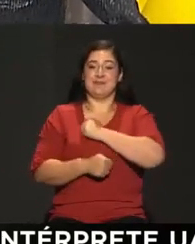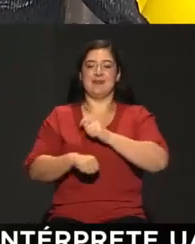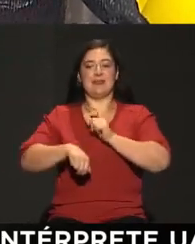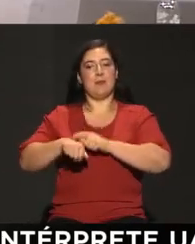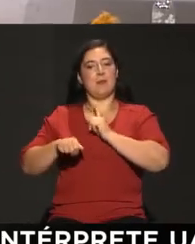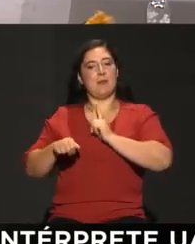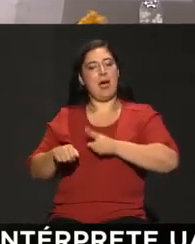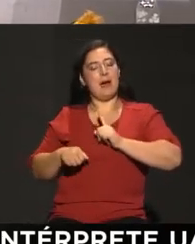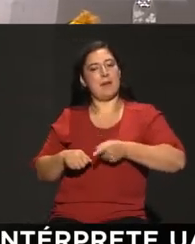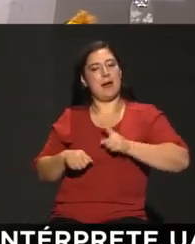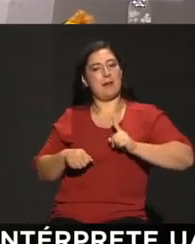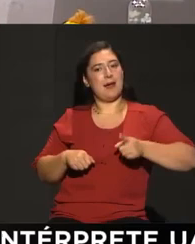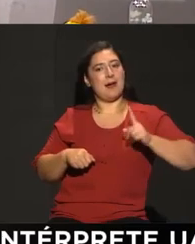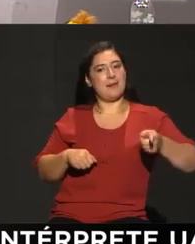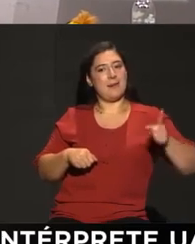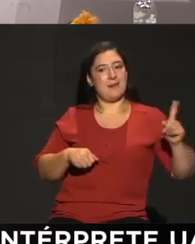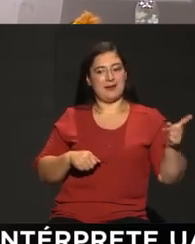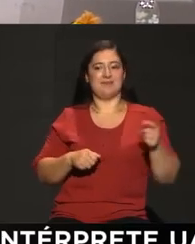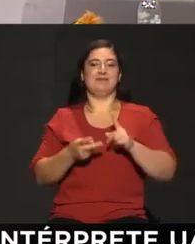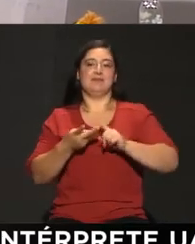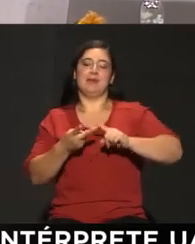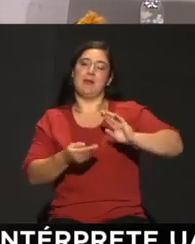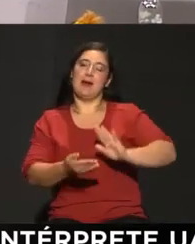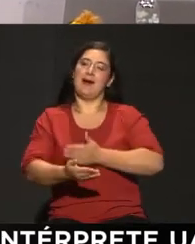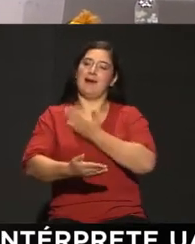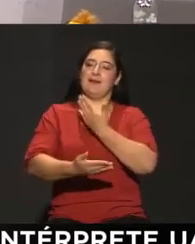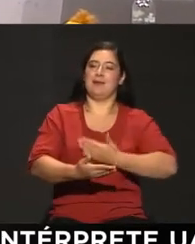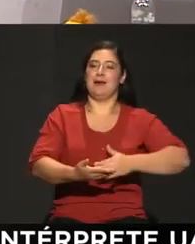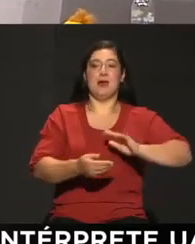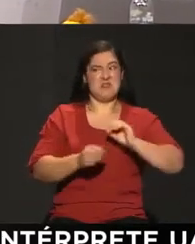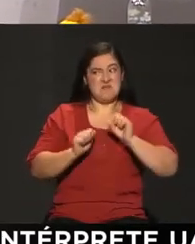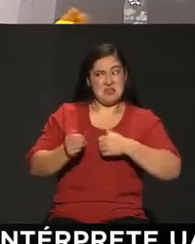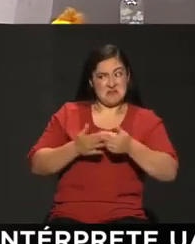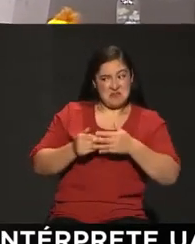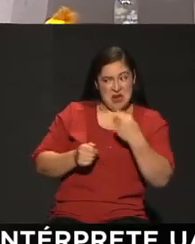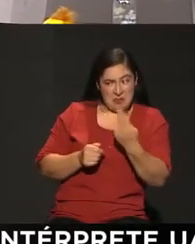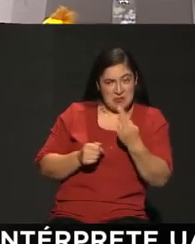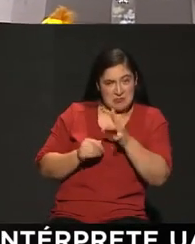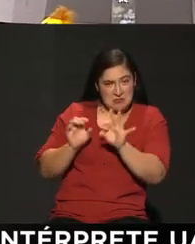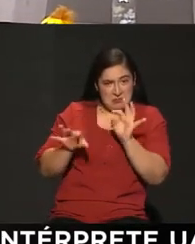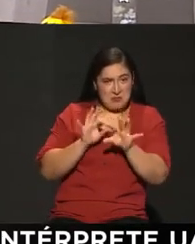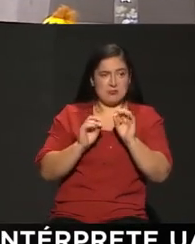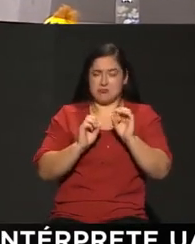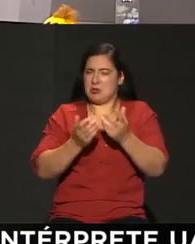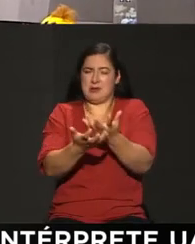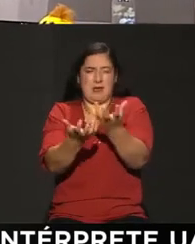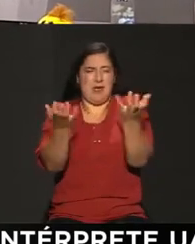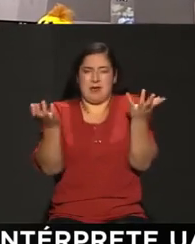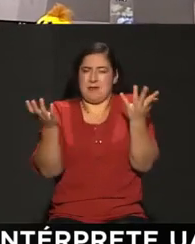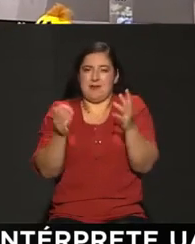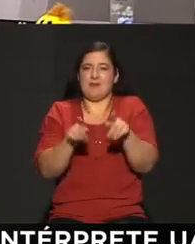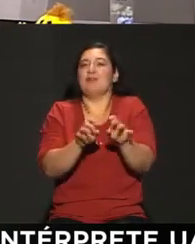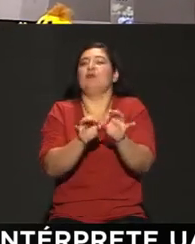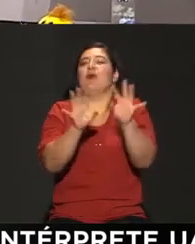de objetos y vamos a crear otra línea melódica. Listo. ¿Vale? ¿Pueden ser repetidas o no? Lo que quieras. Es que al azar es al